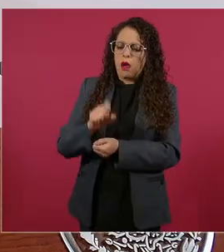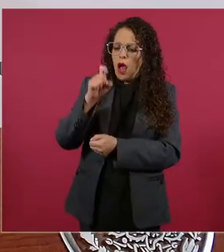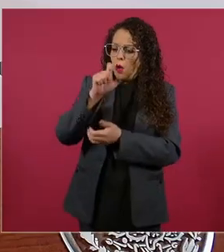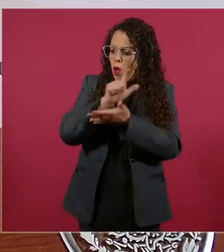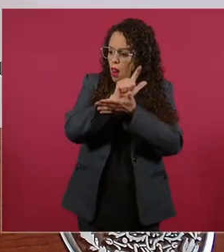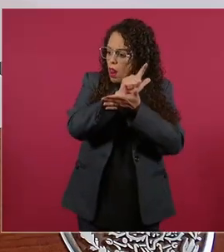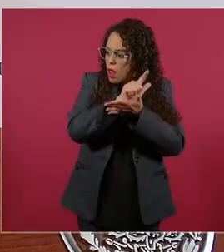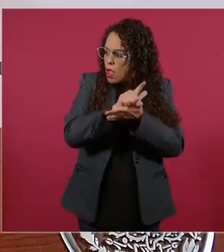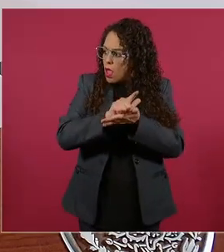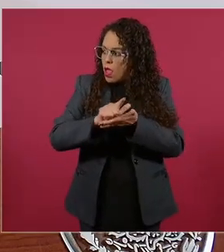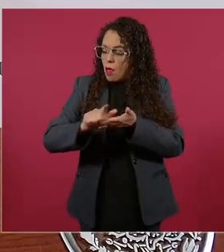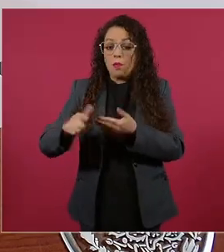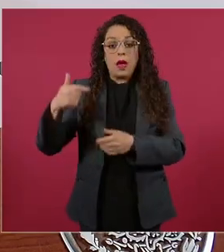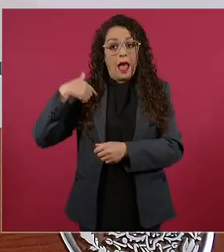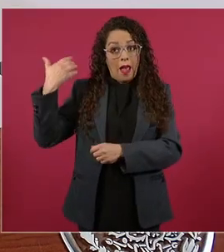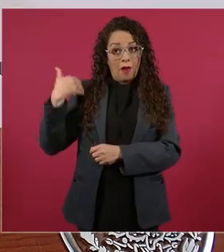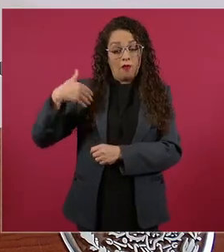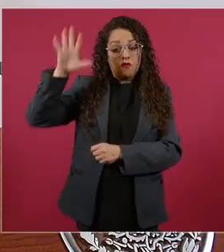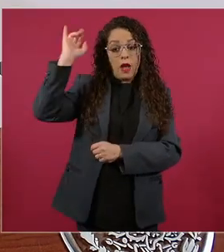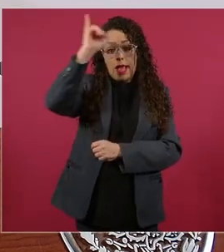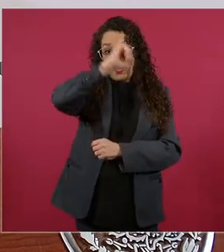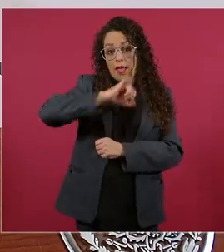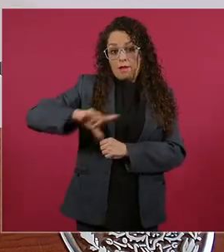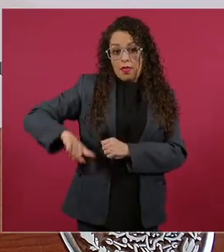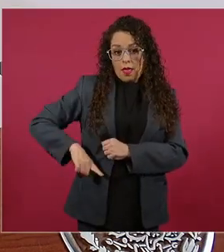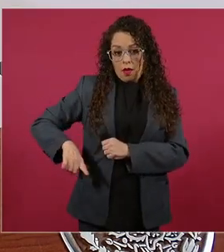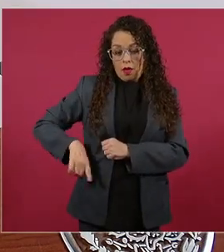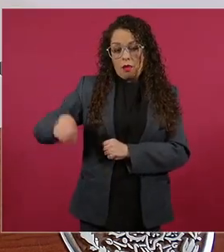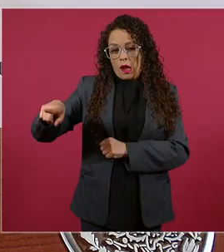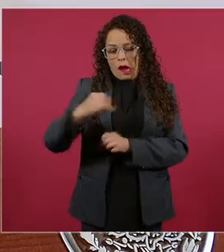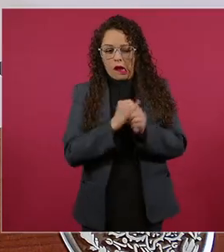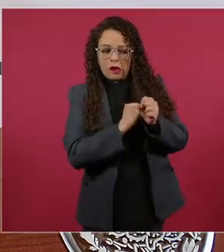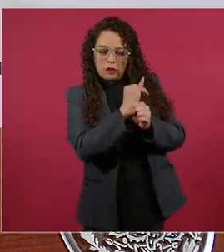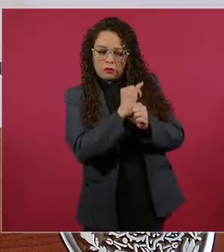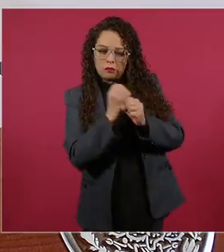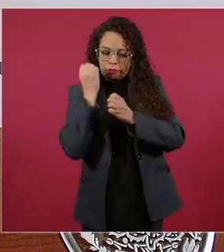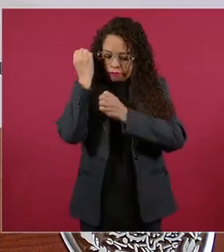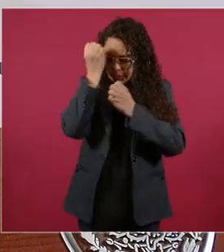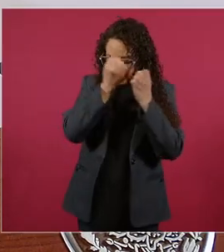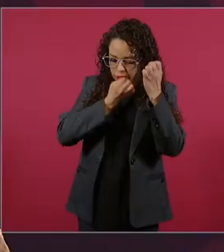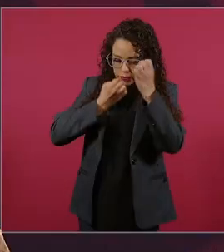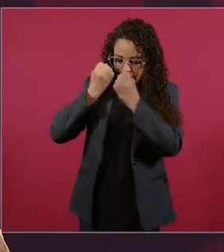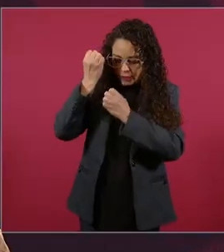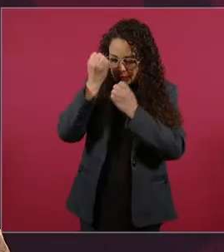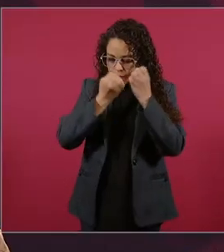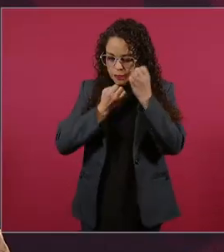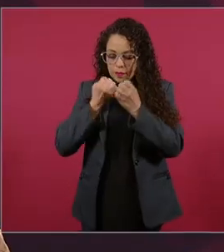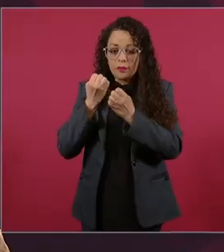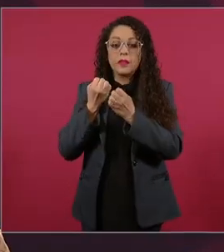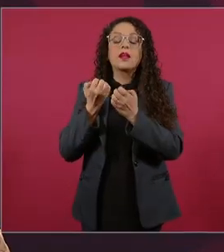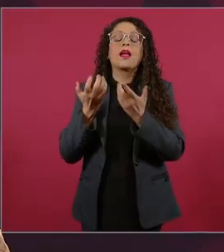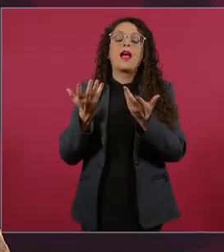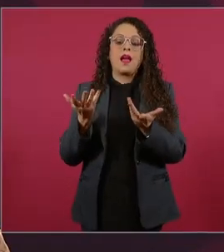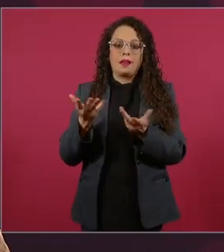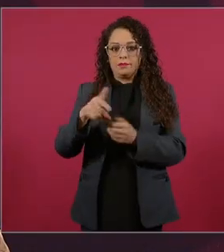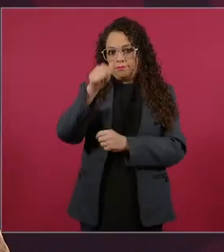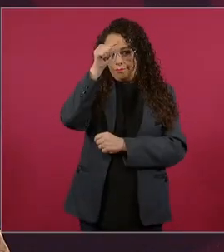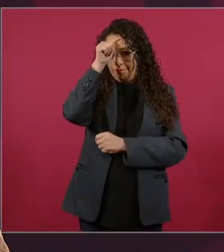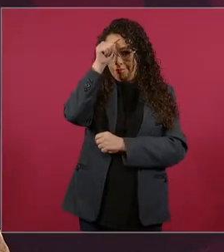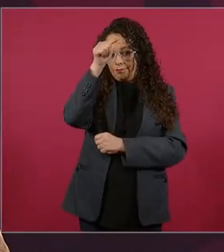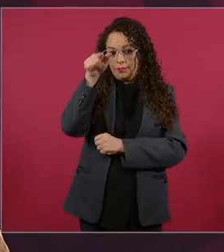hicieron estudios y se demostró que ese acuífero tenía agua